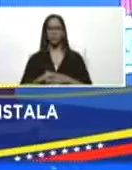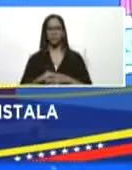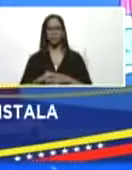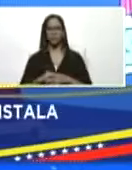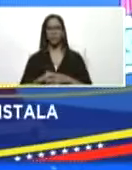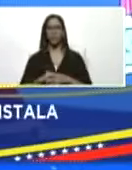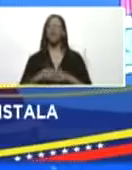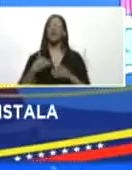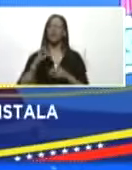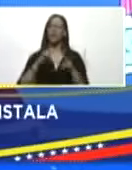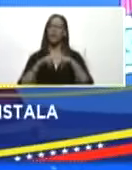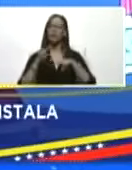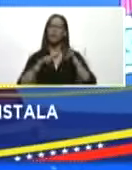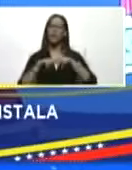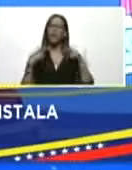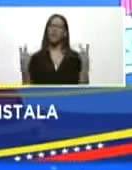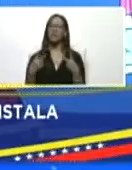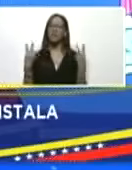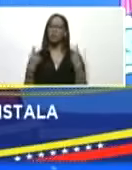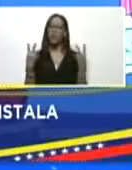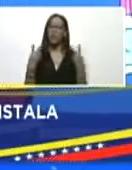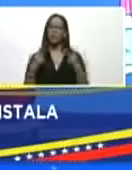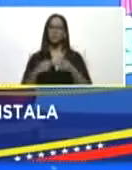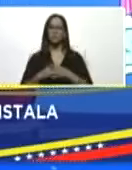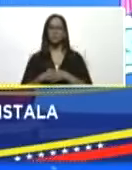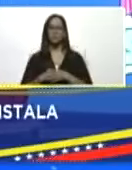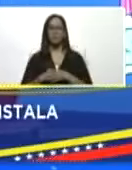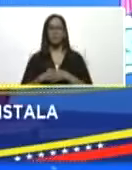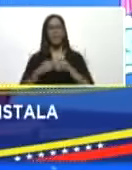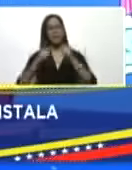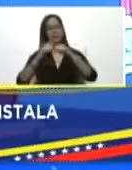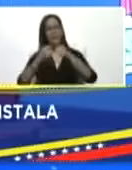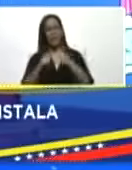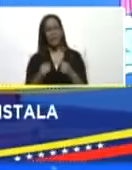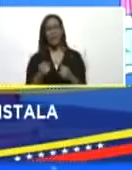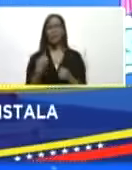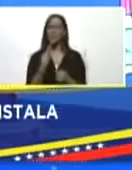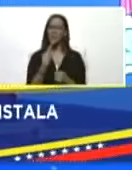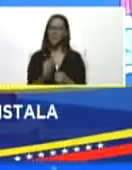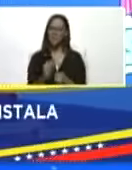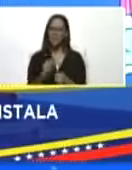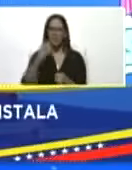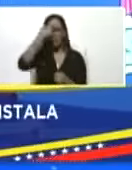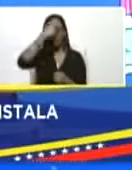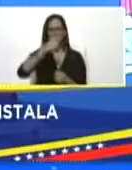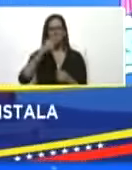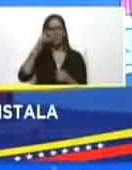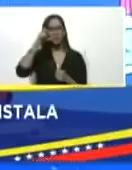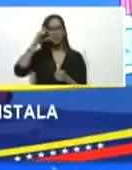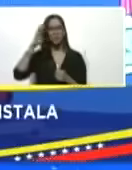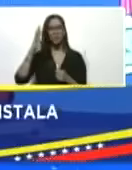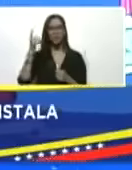hay que construir la victoria, tejerla, como yo le decía al pueblo de Cristo ayer,